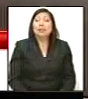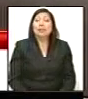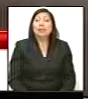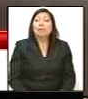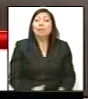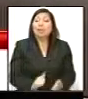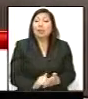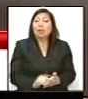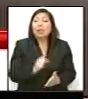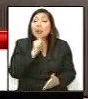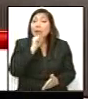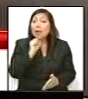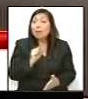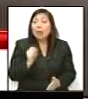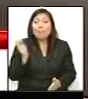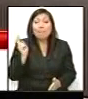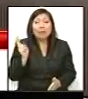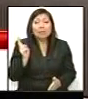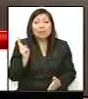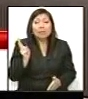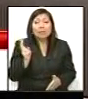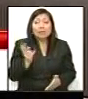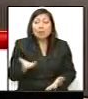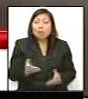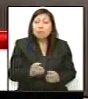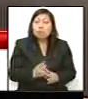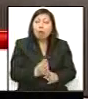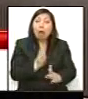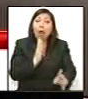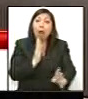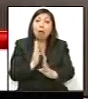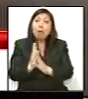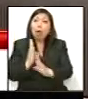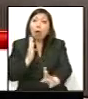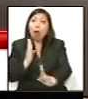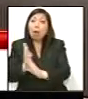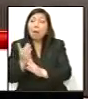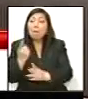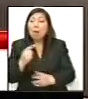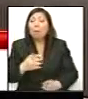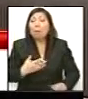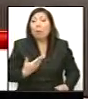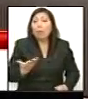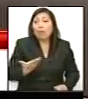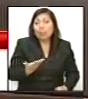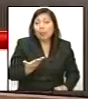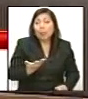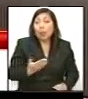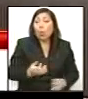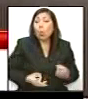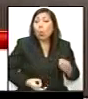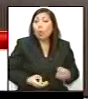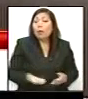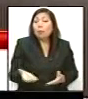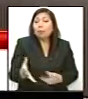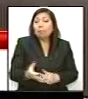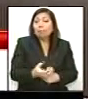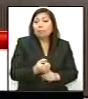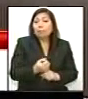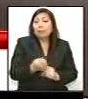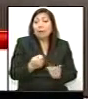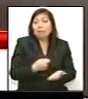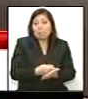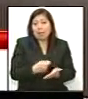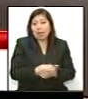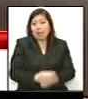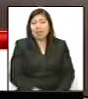que los ancianos maestros estén haciendo intensas colas, presidente, para poder en el Poder Judicial recuperar esta orden de